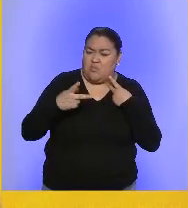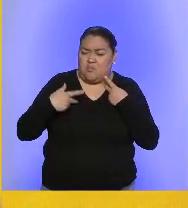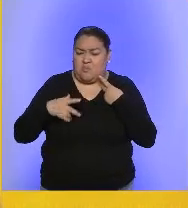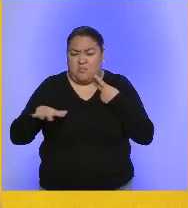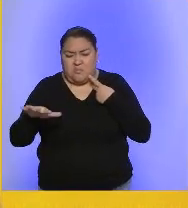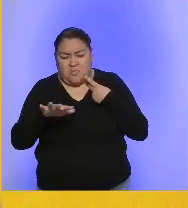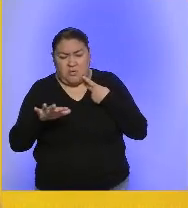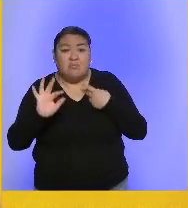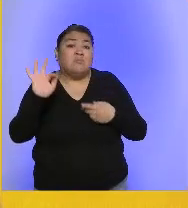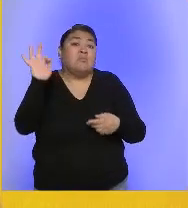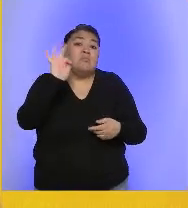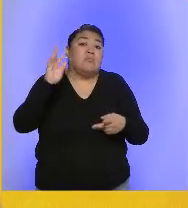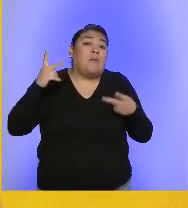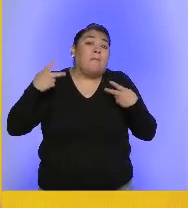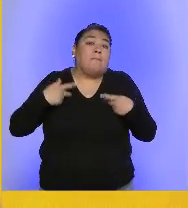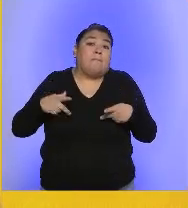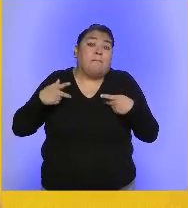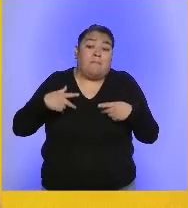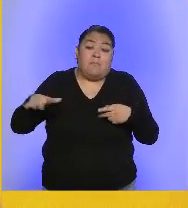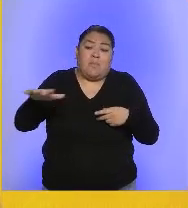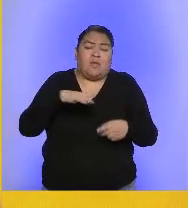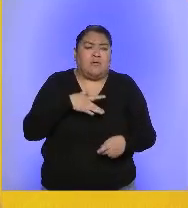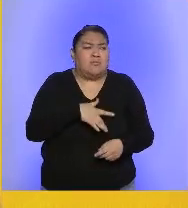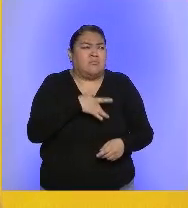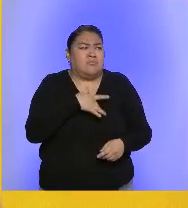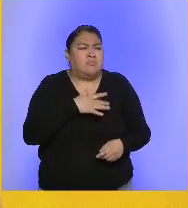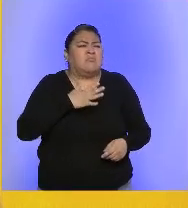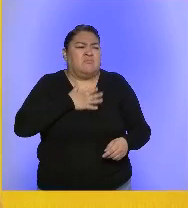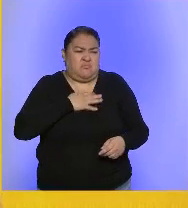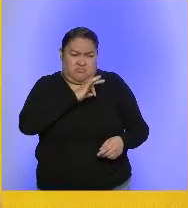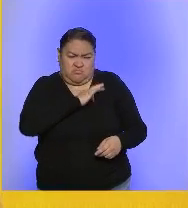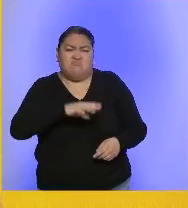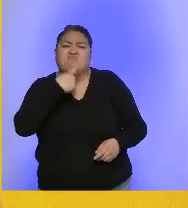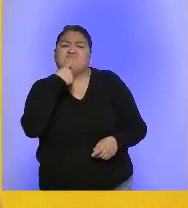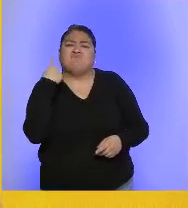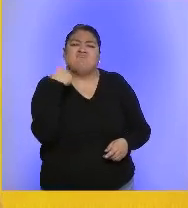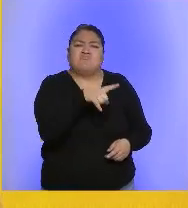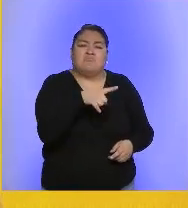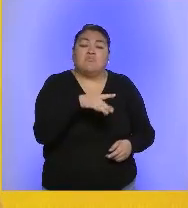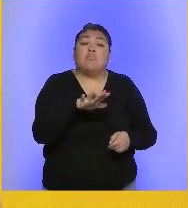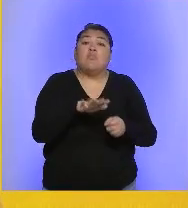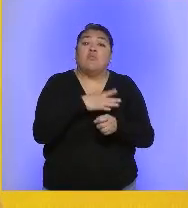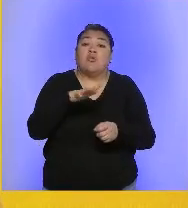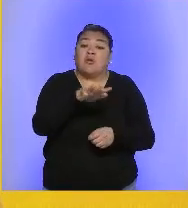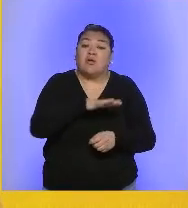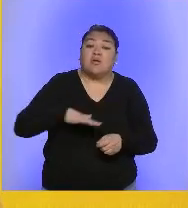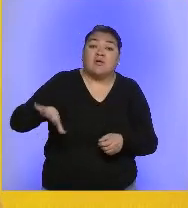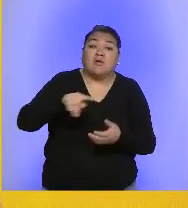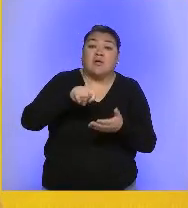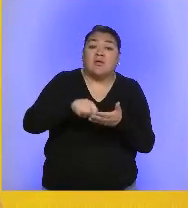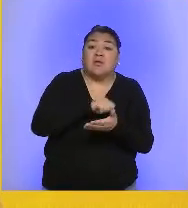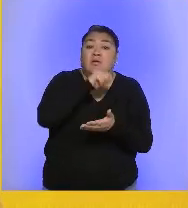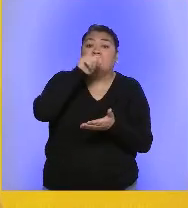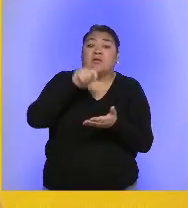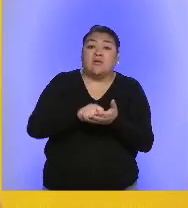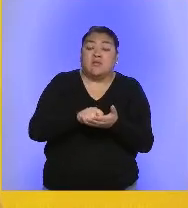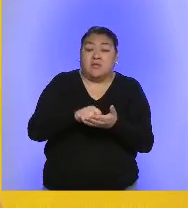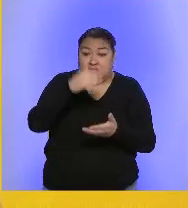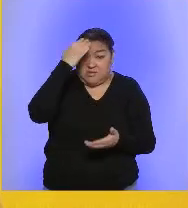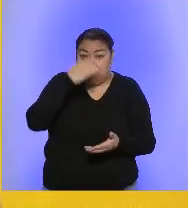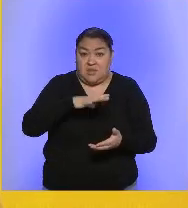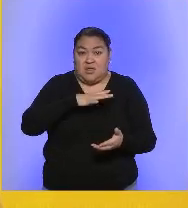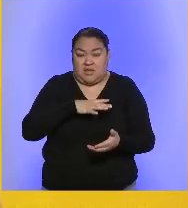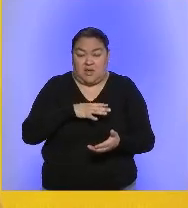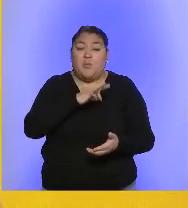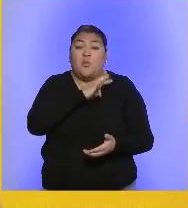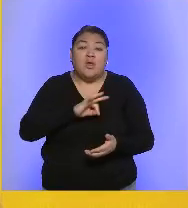virtud de que, por primera vez en Tamaulipas, se hizo uso de la prerrogativa en radio y televisión para difundir